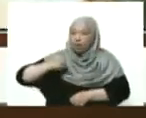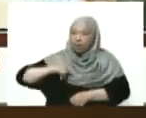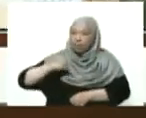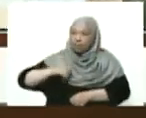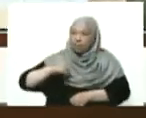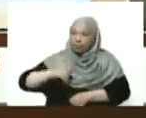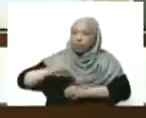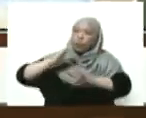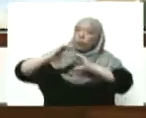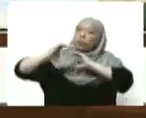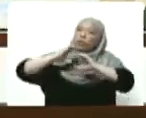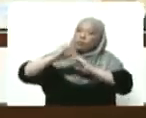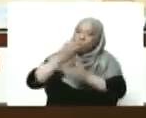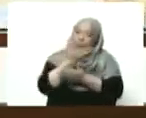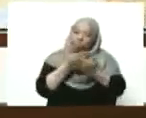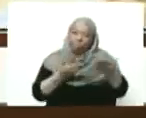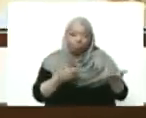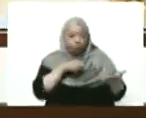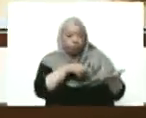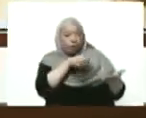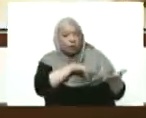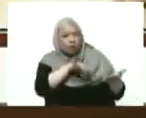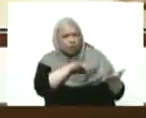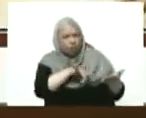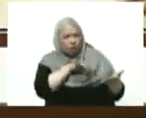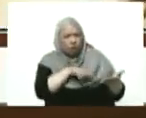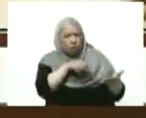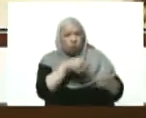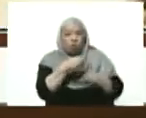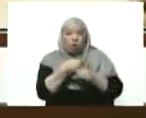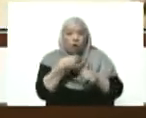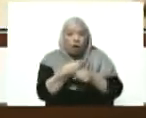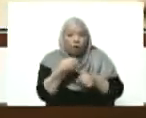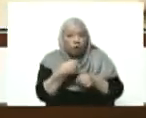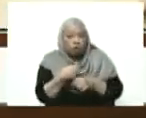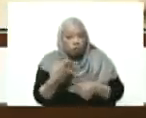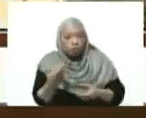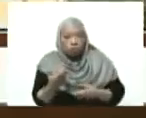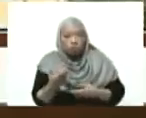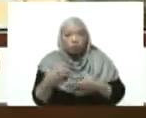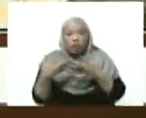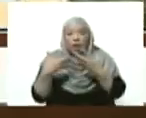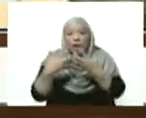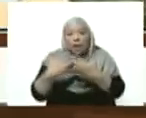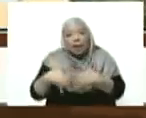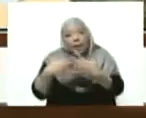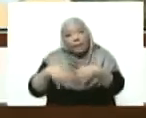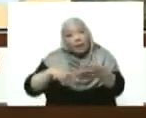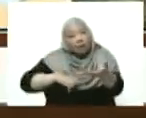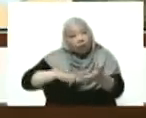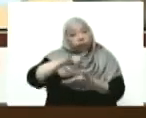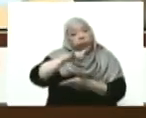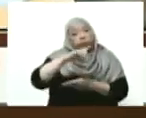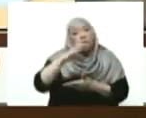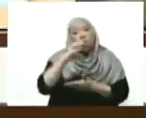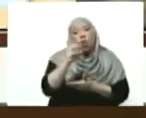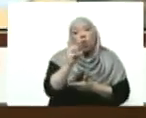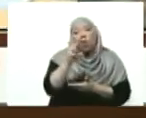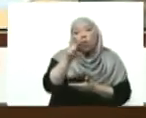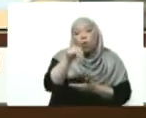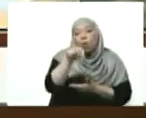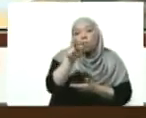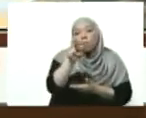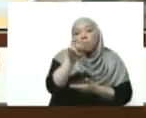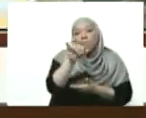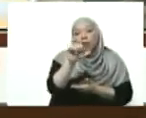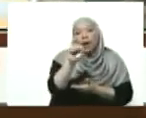el comunicado y el sentimiento que recogen las trabajadoras y trabajadores de Conviasa y de Entrasur, donde exhortamos